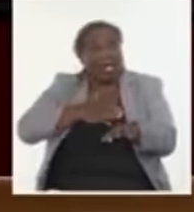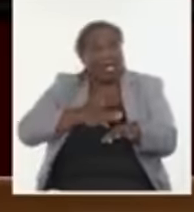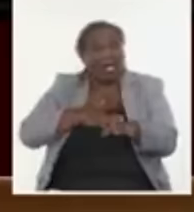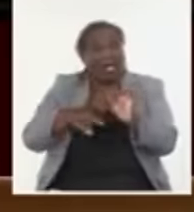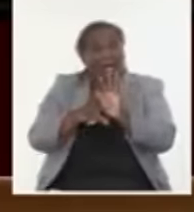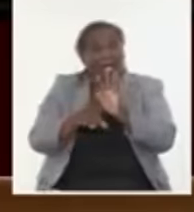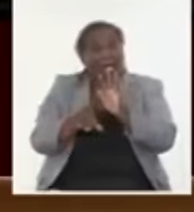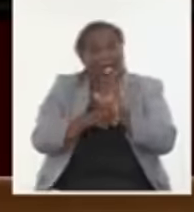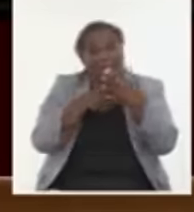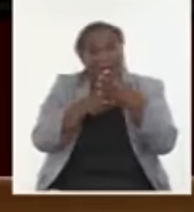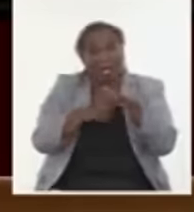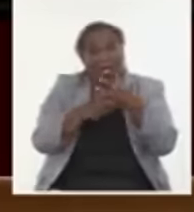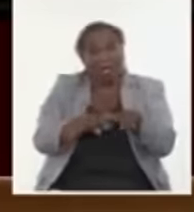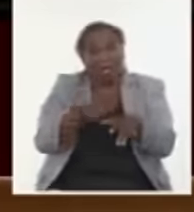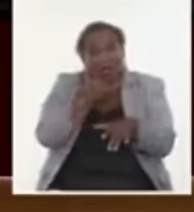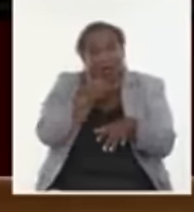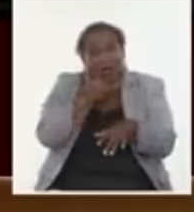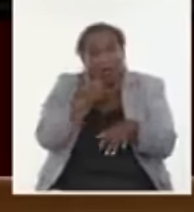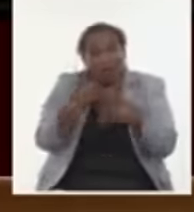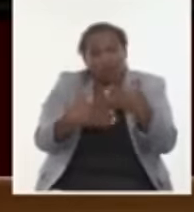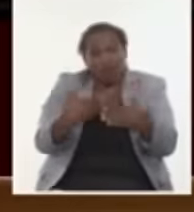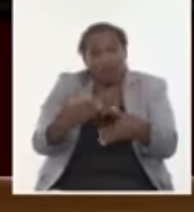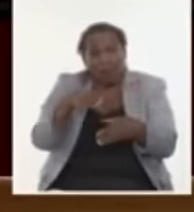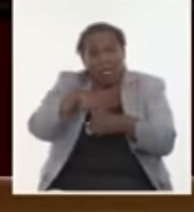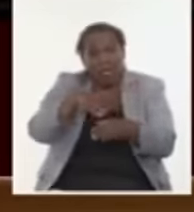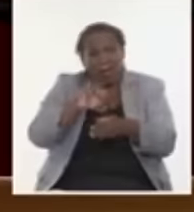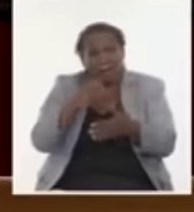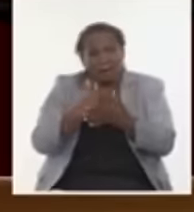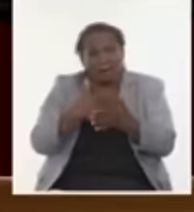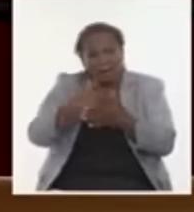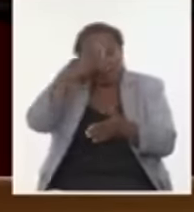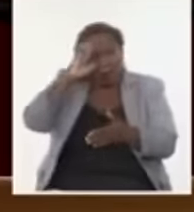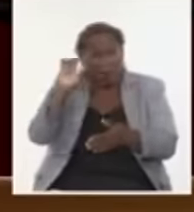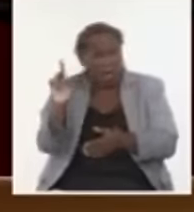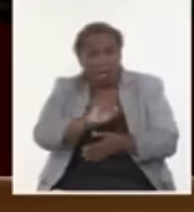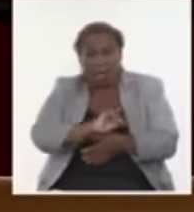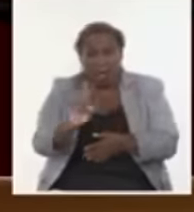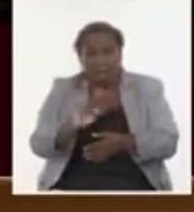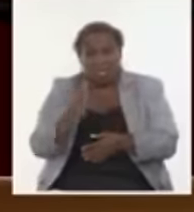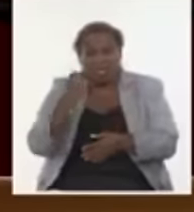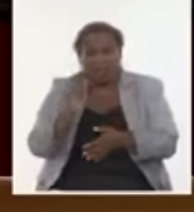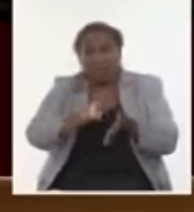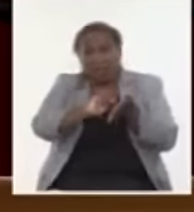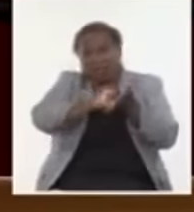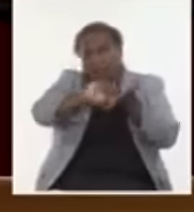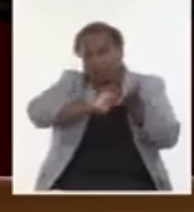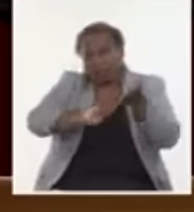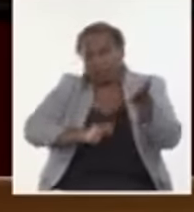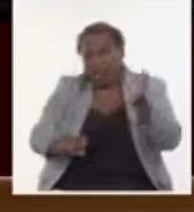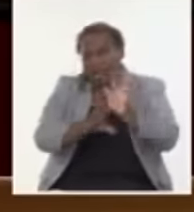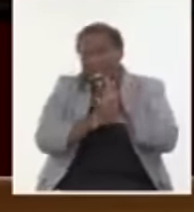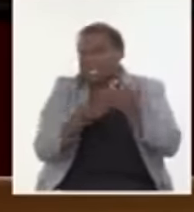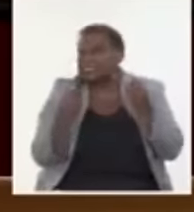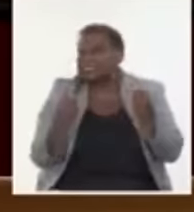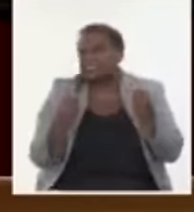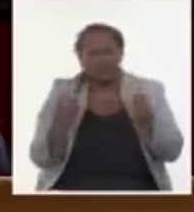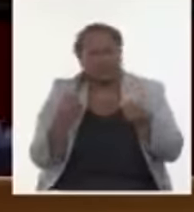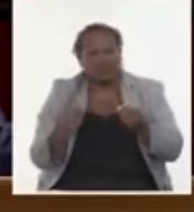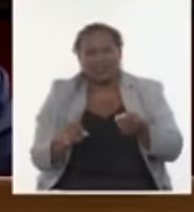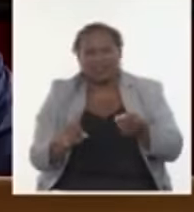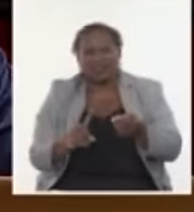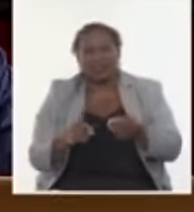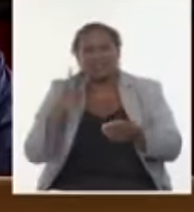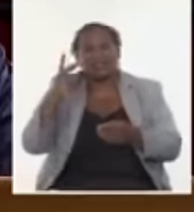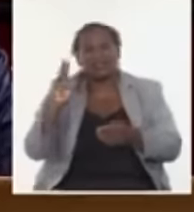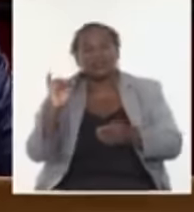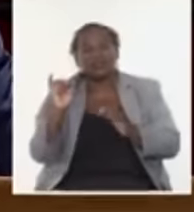corregir todas las distorsiones que tiene el sistema empresarial cubano, que no hace falta reflejarlo en la ley. Y nosotros en el segundo